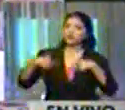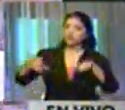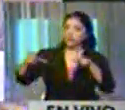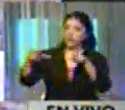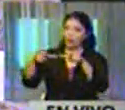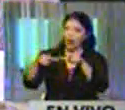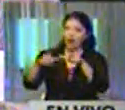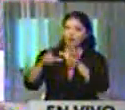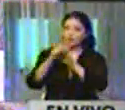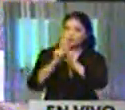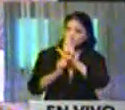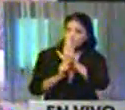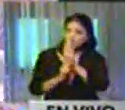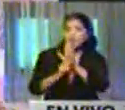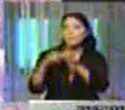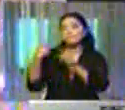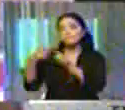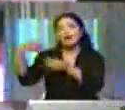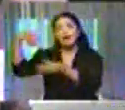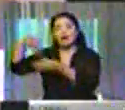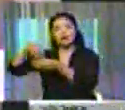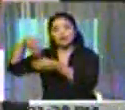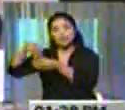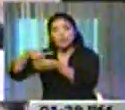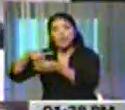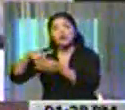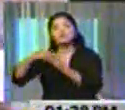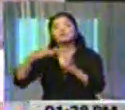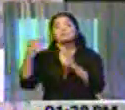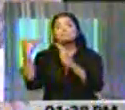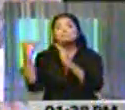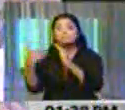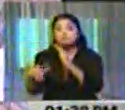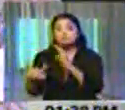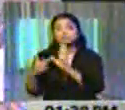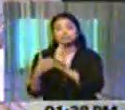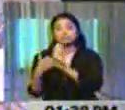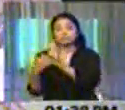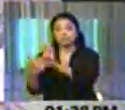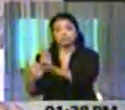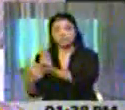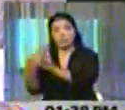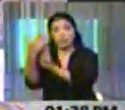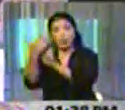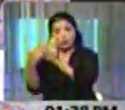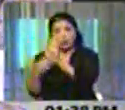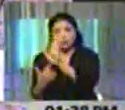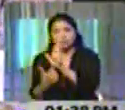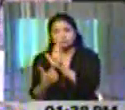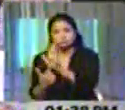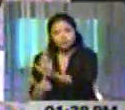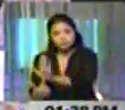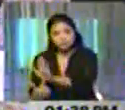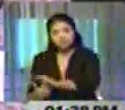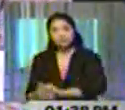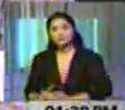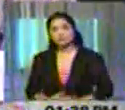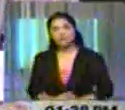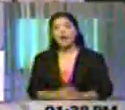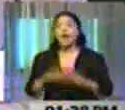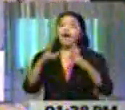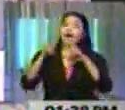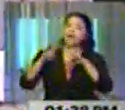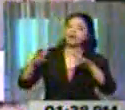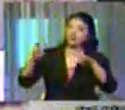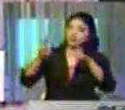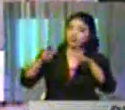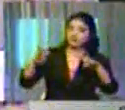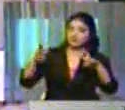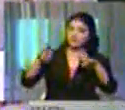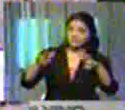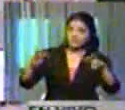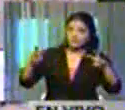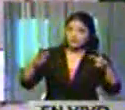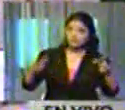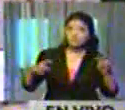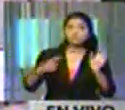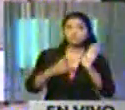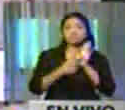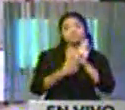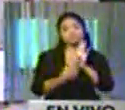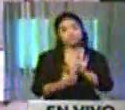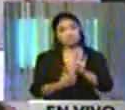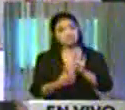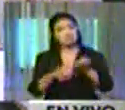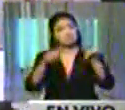constitucional y sala electoral, a introducir un recurso que analice esto